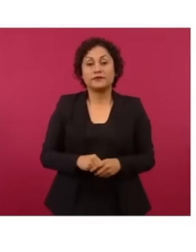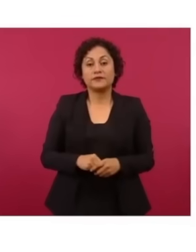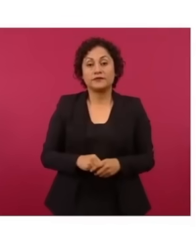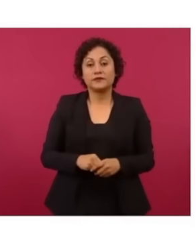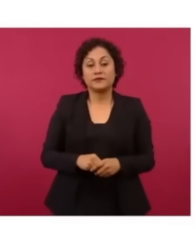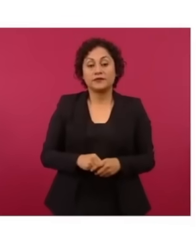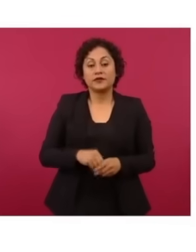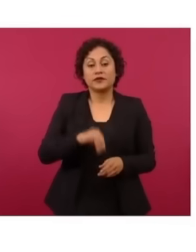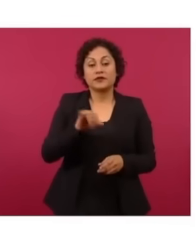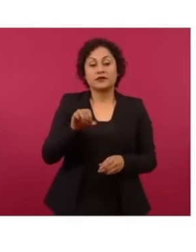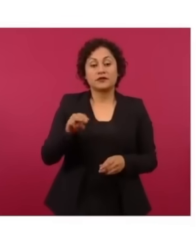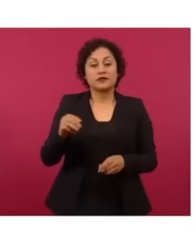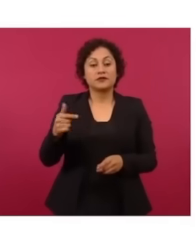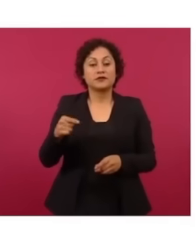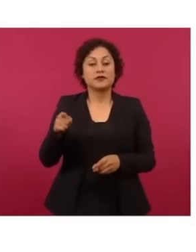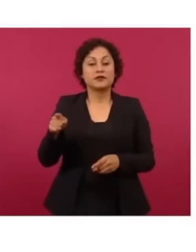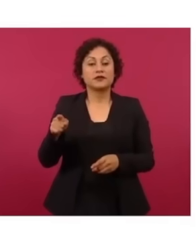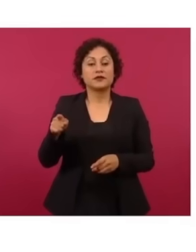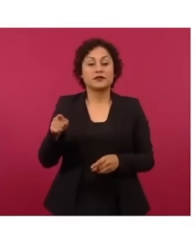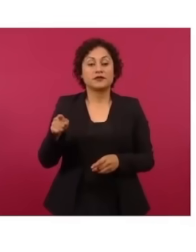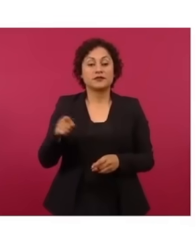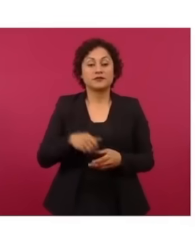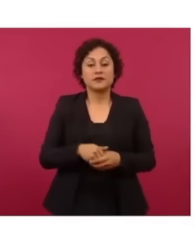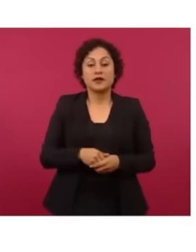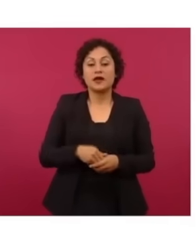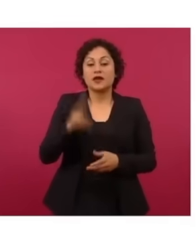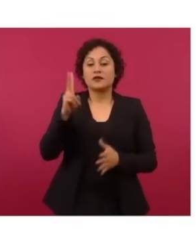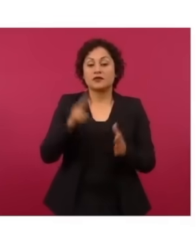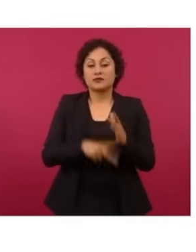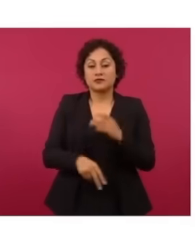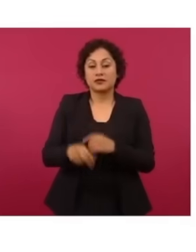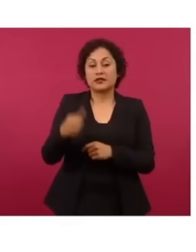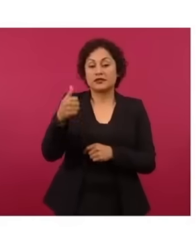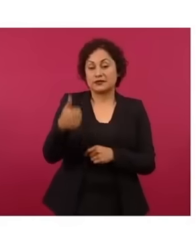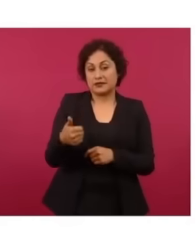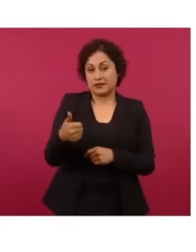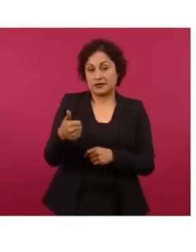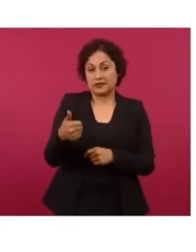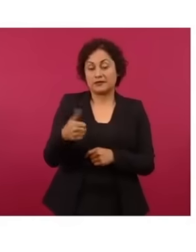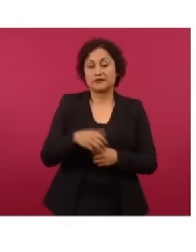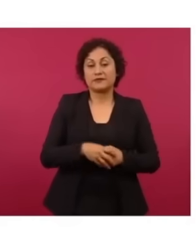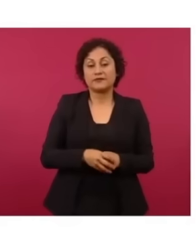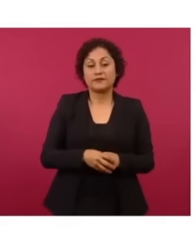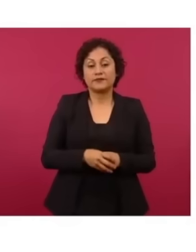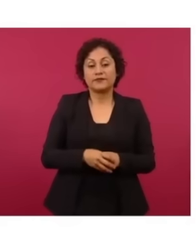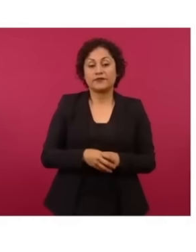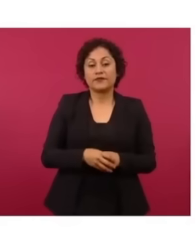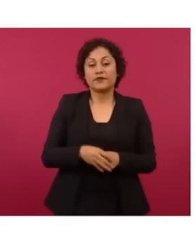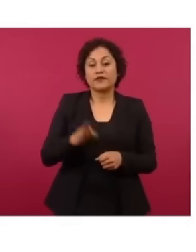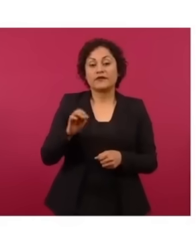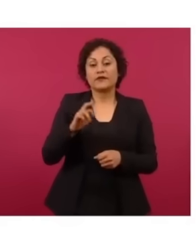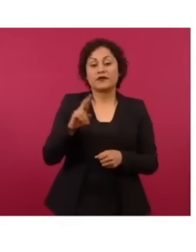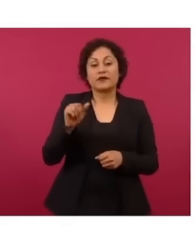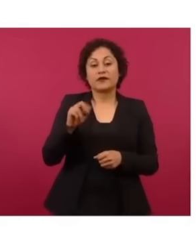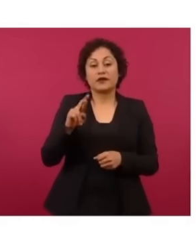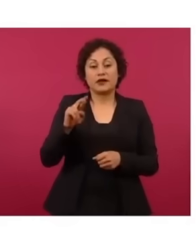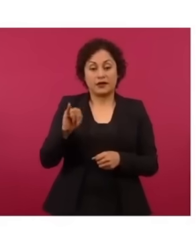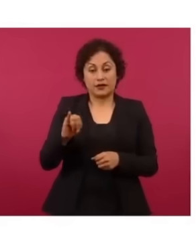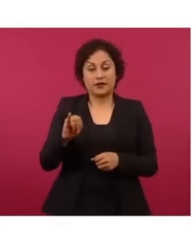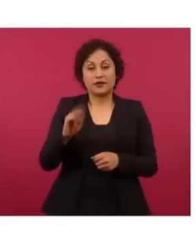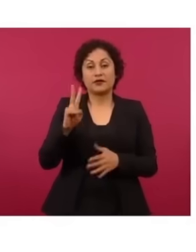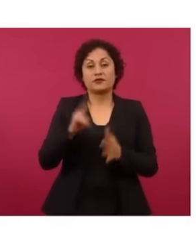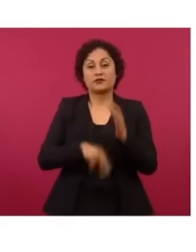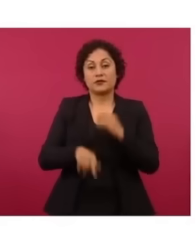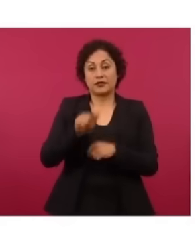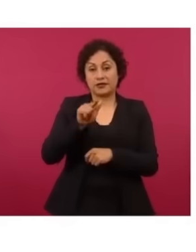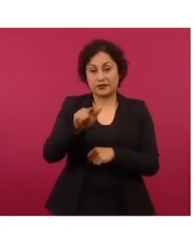GMC Terrain de 2006, un Ferrari California